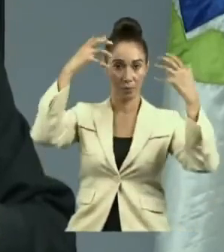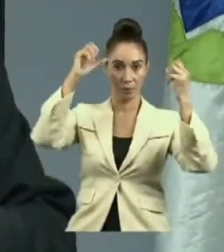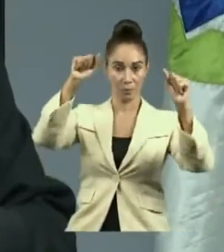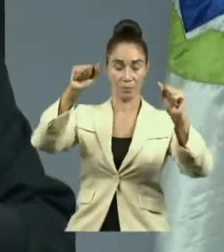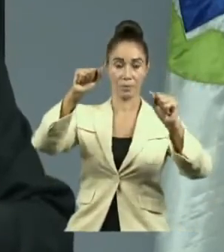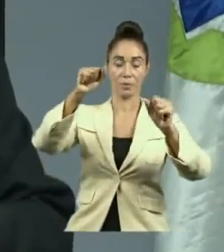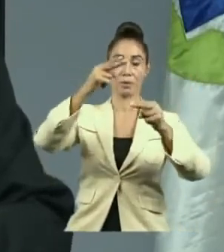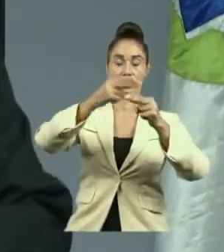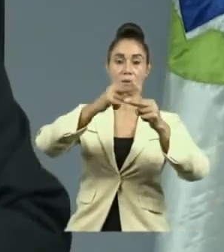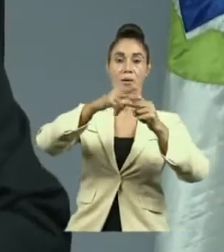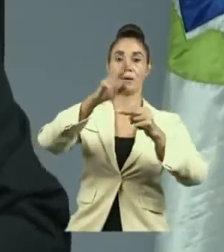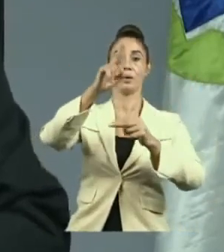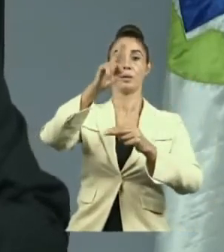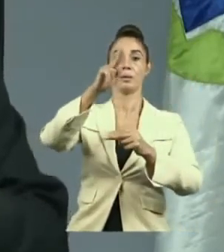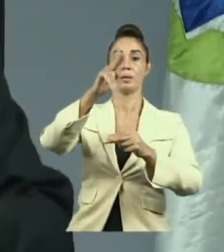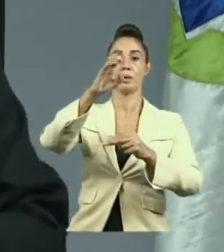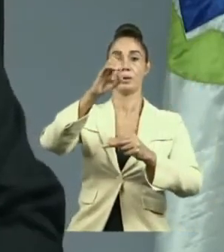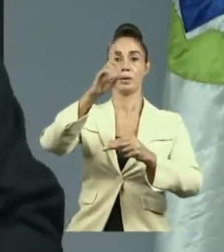alegría